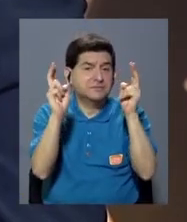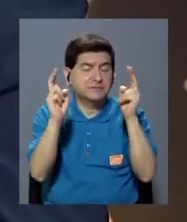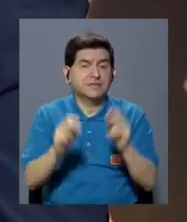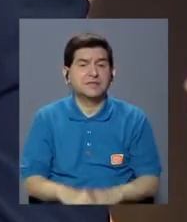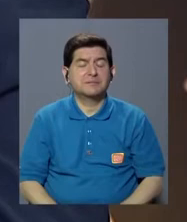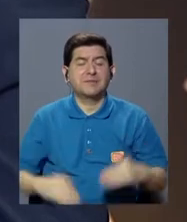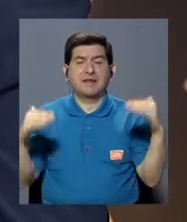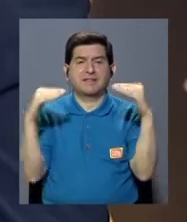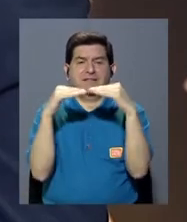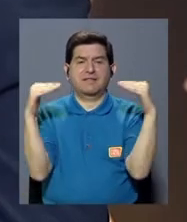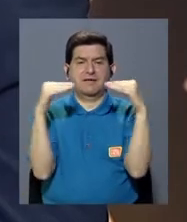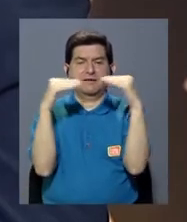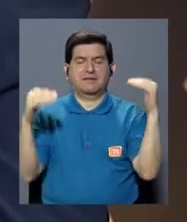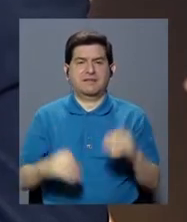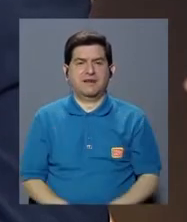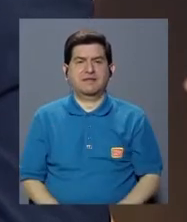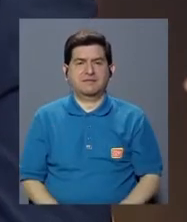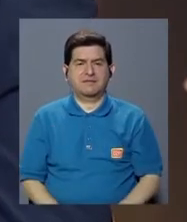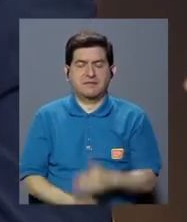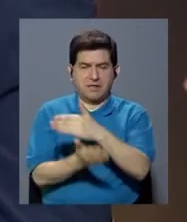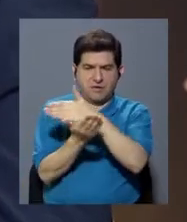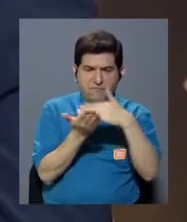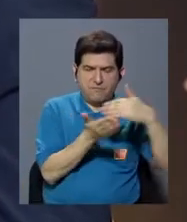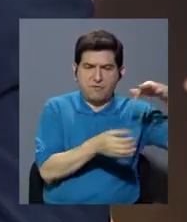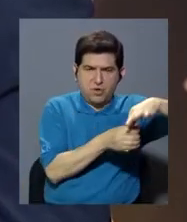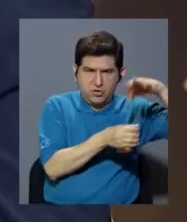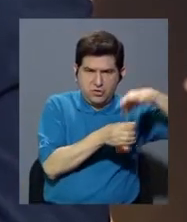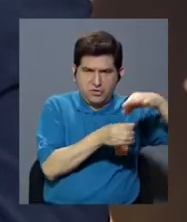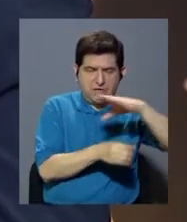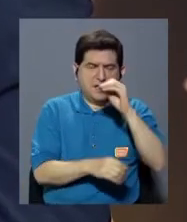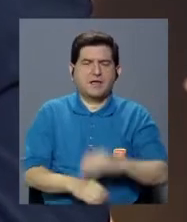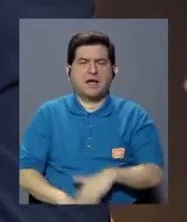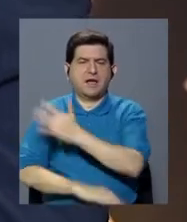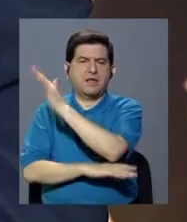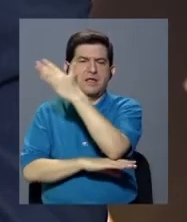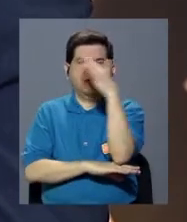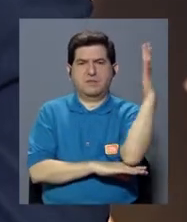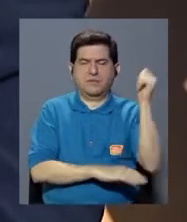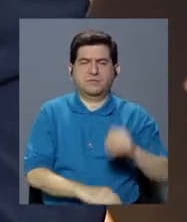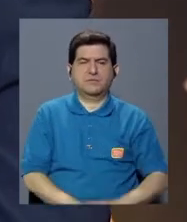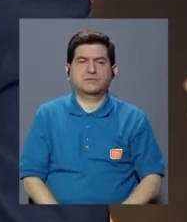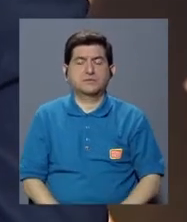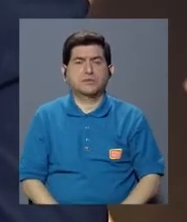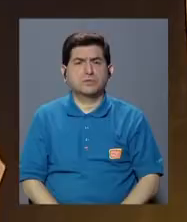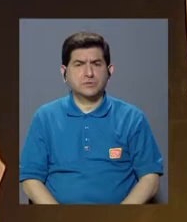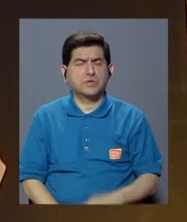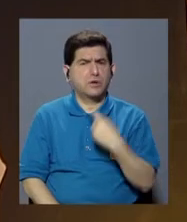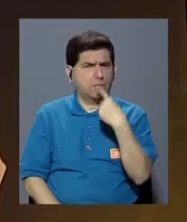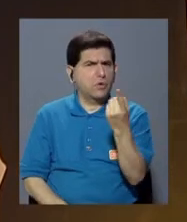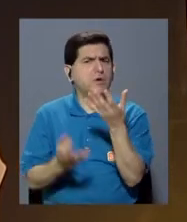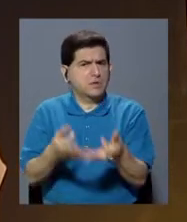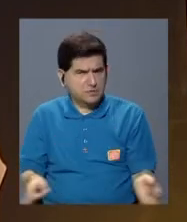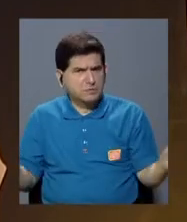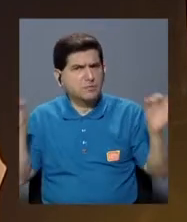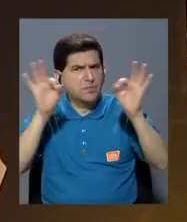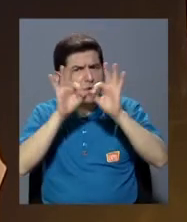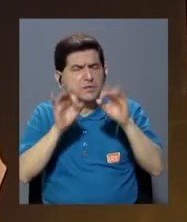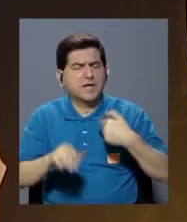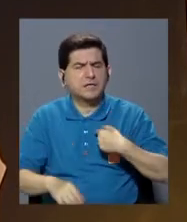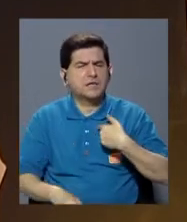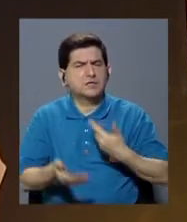tema de la equidad, ¿verdad? Entre la frontera agrícola y la frontera boscosa para la... Es muy valioso eso que usted dice,